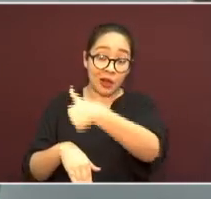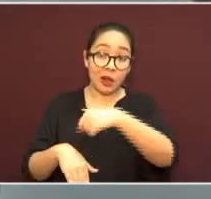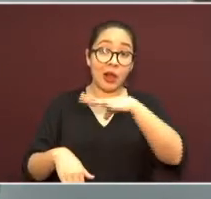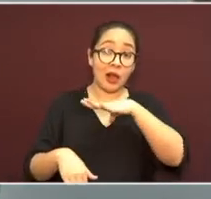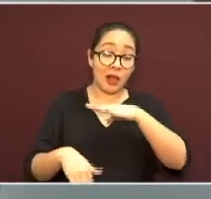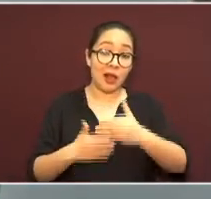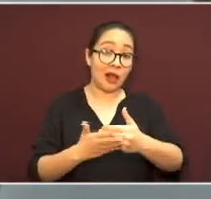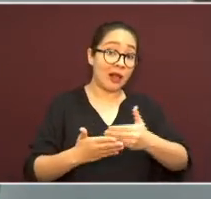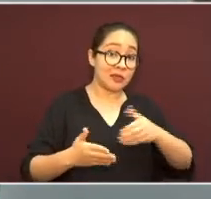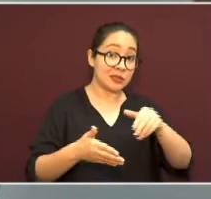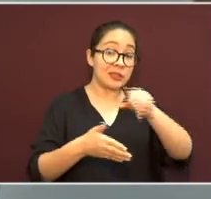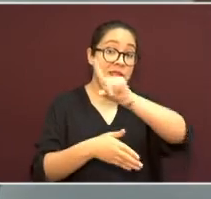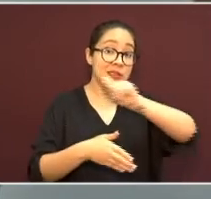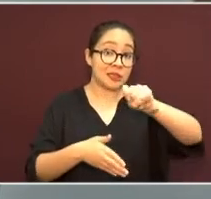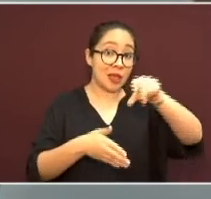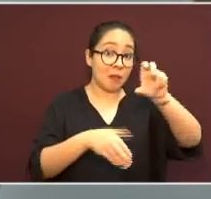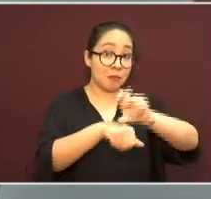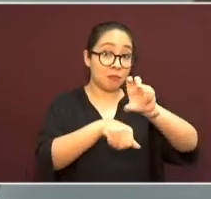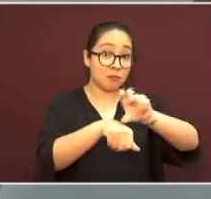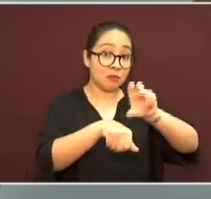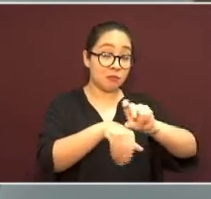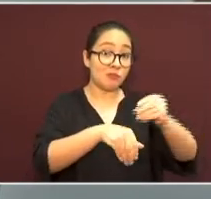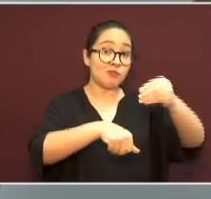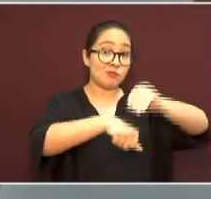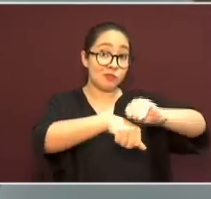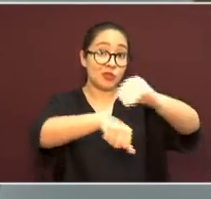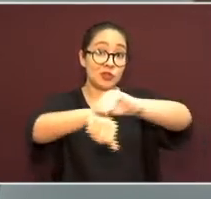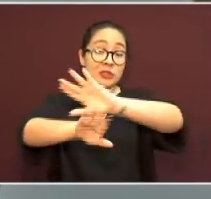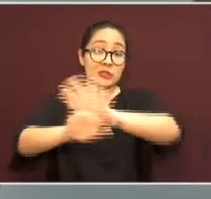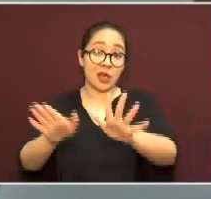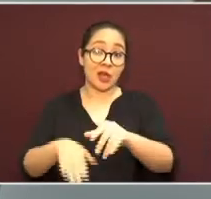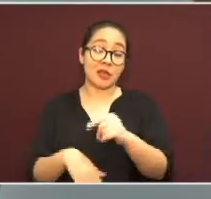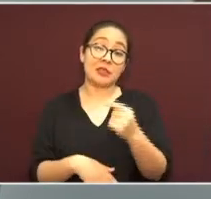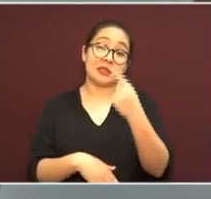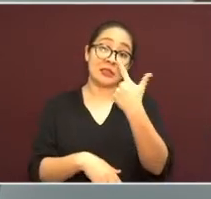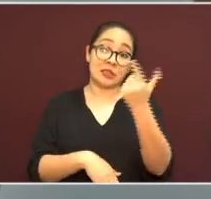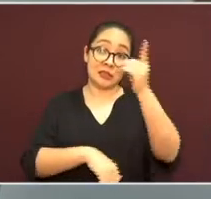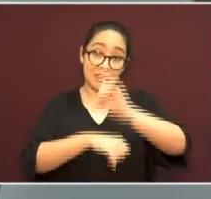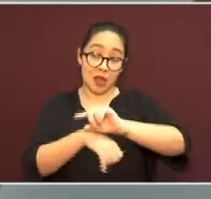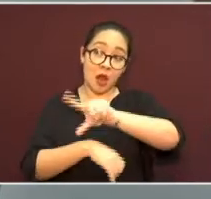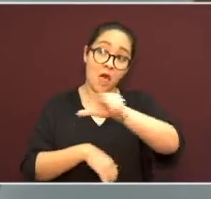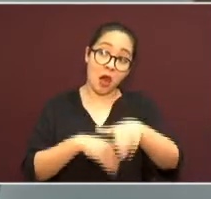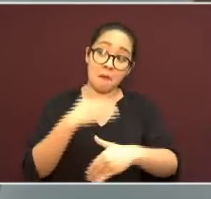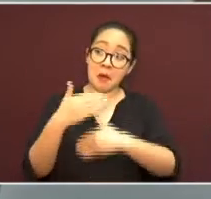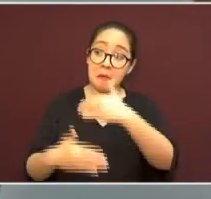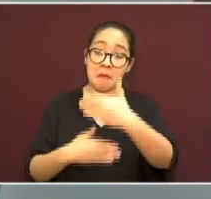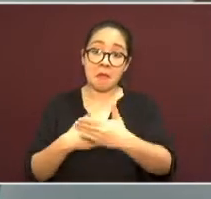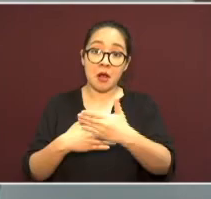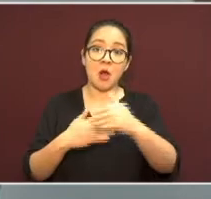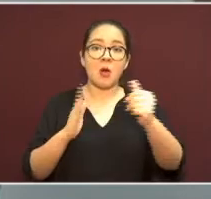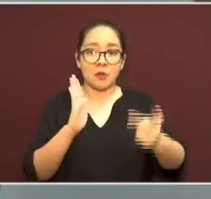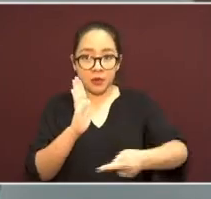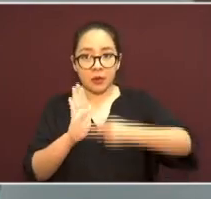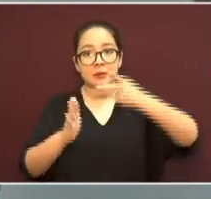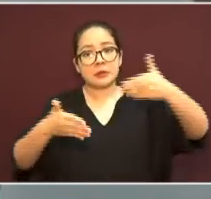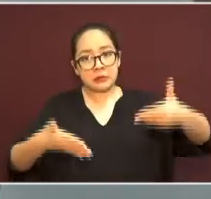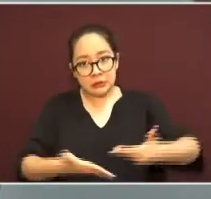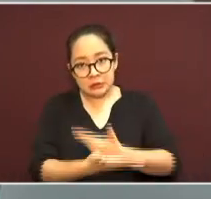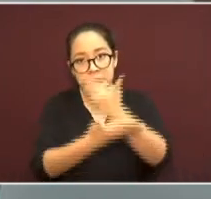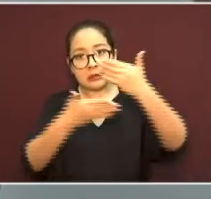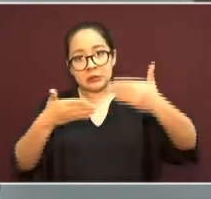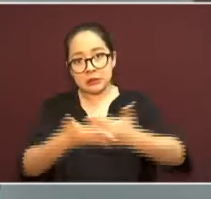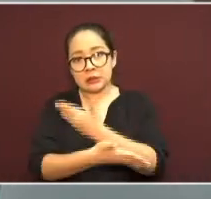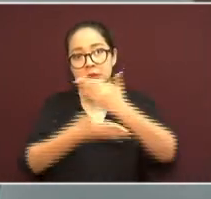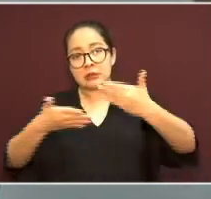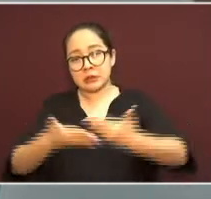huevecillos es decir estamos esperando que después de siete días de fumigar estén volando nuevamente decenas